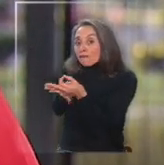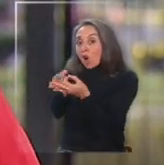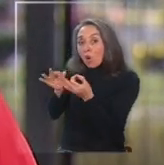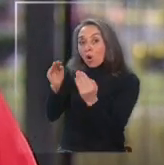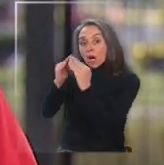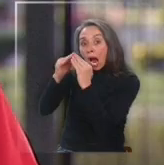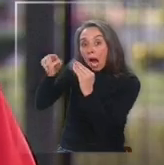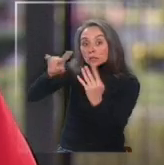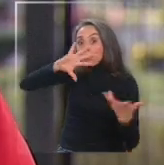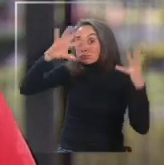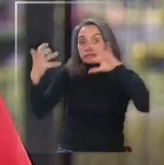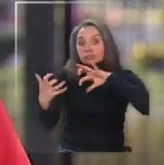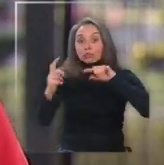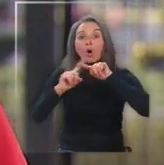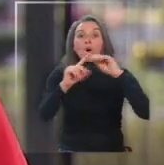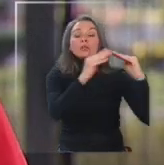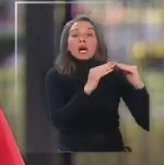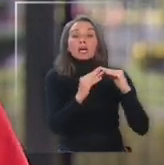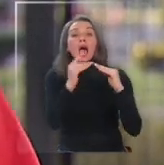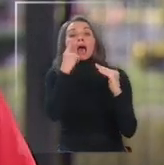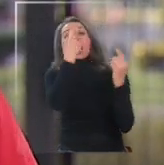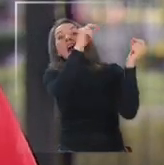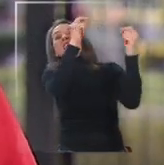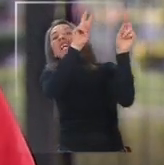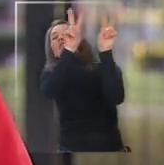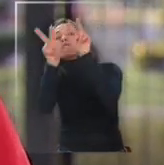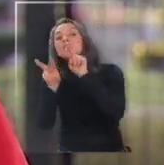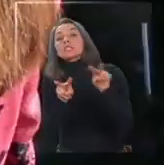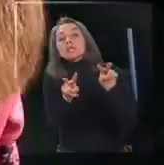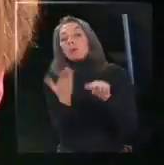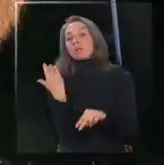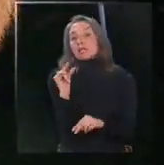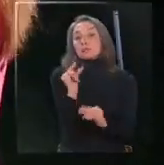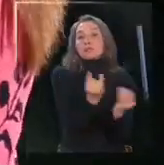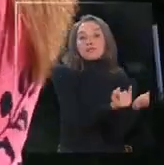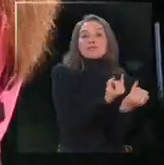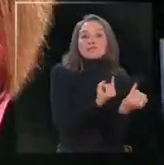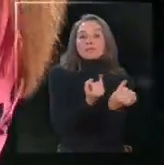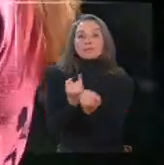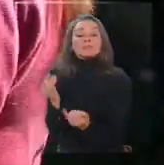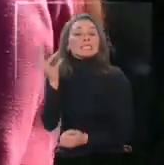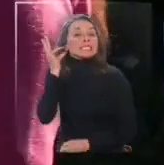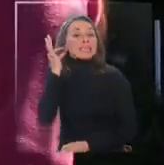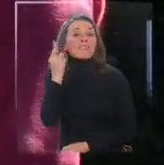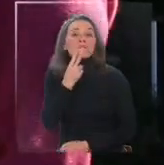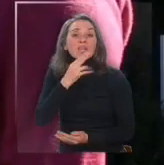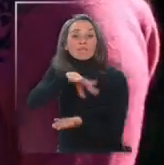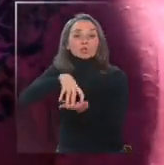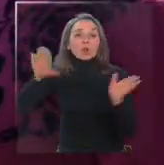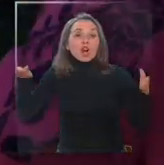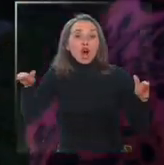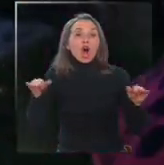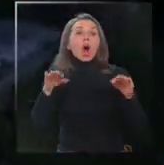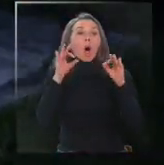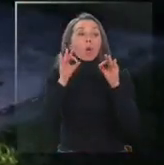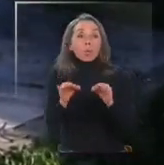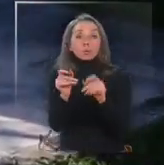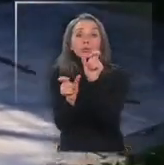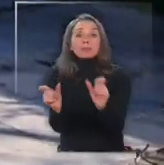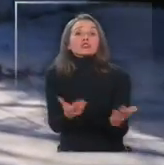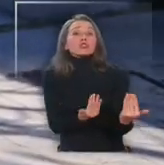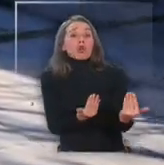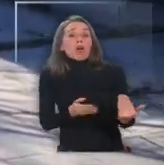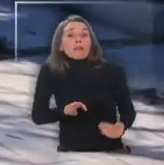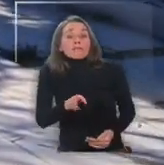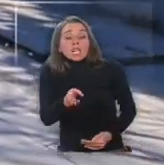condiciones y algunos otros casos que todavía están en revisión que también son recientes. María de Los Ángeles está justo entre quienes aún